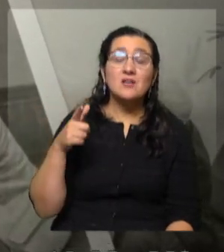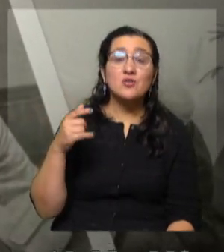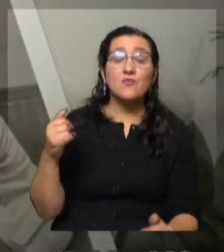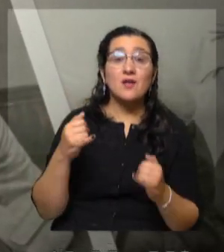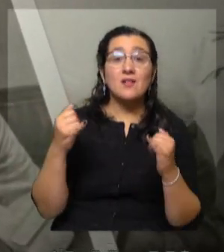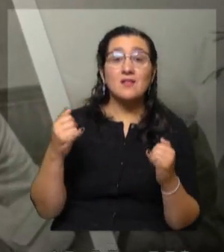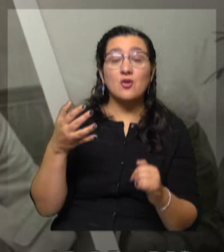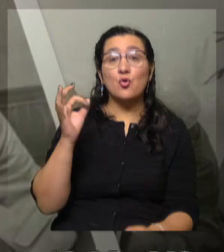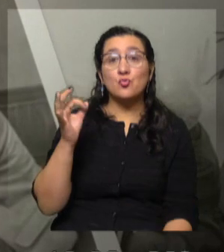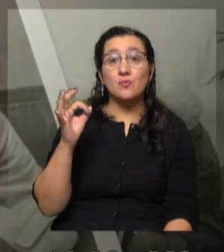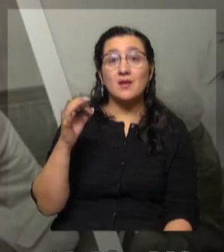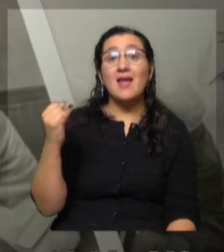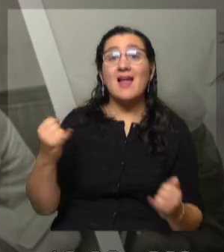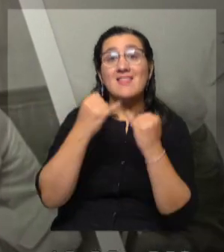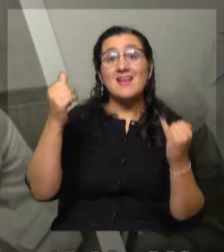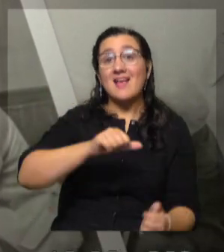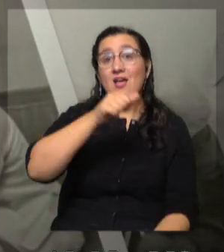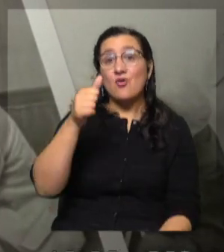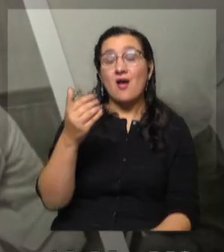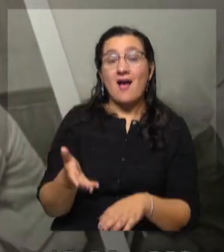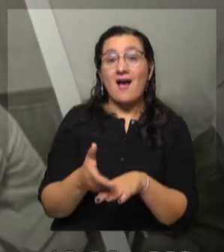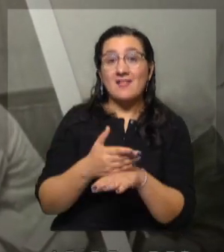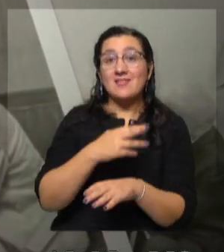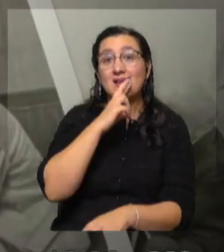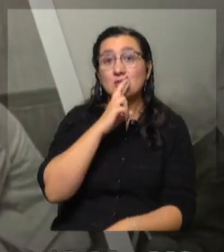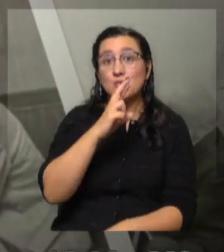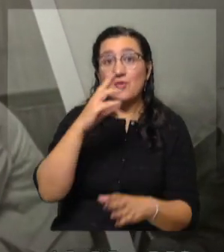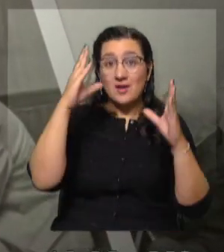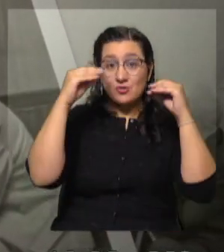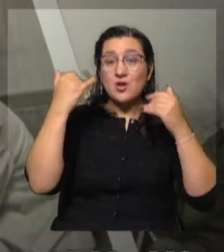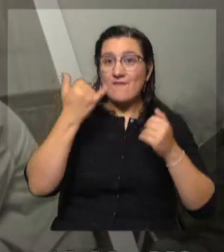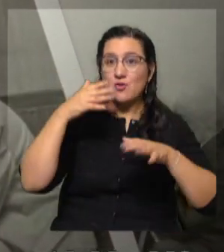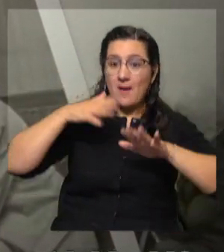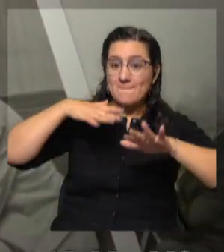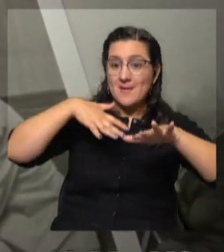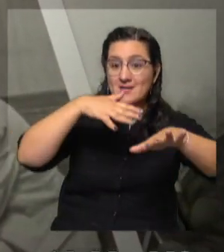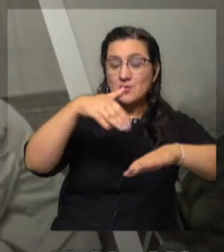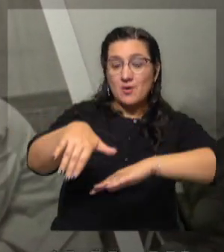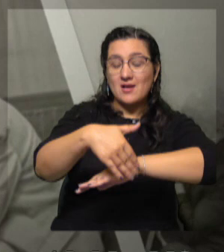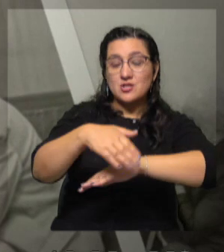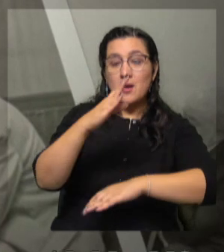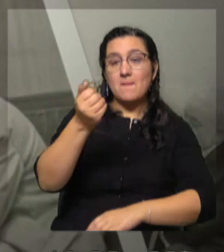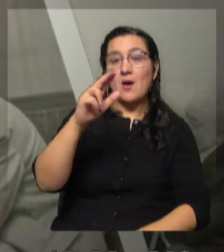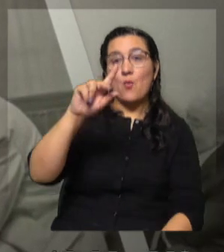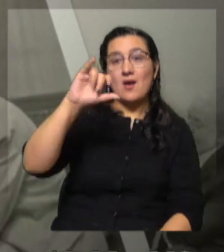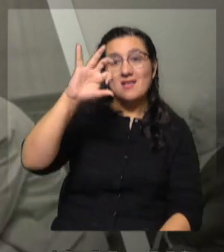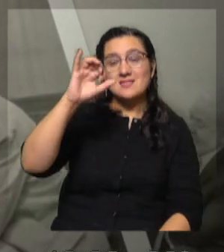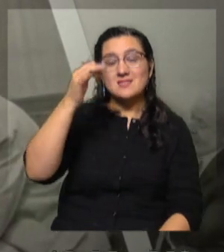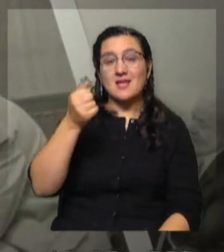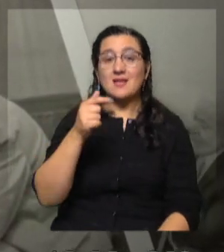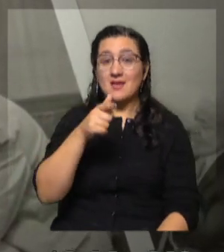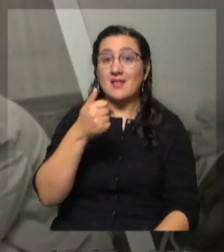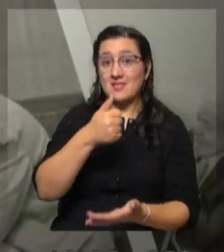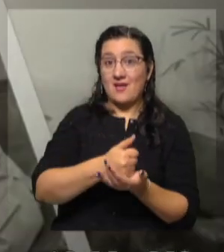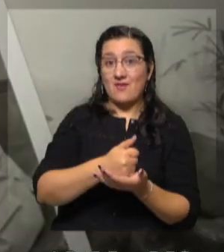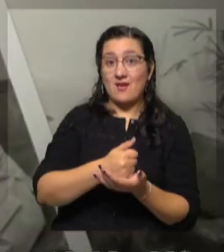día en octubre el día del triunfo antes de la del resultado en la noche hubo una marcha por la avenida paulista y él estaba subido a